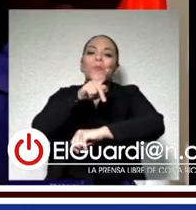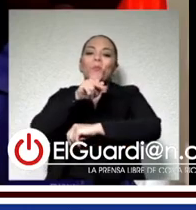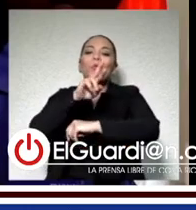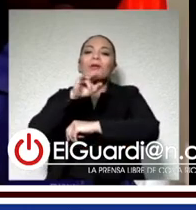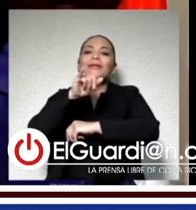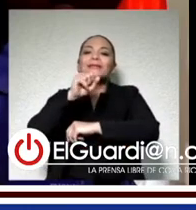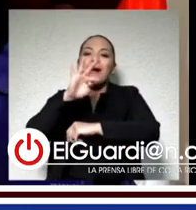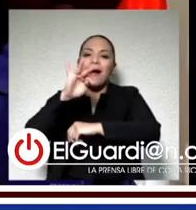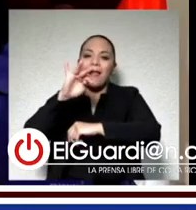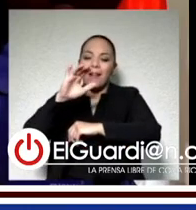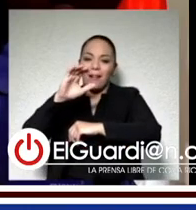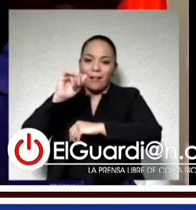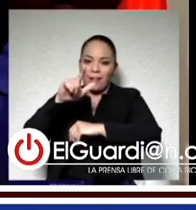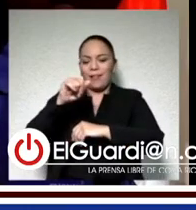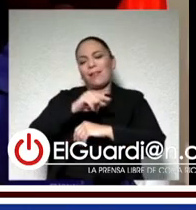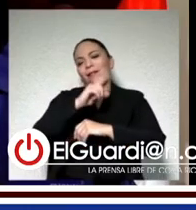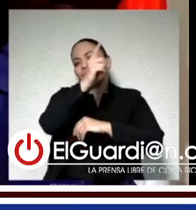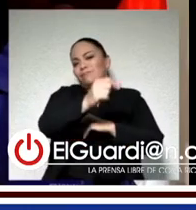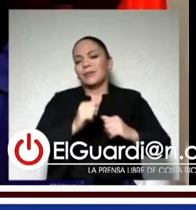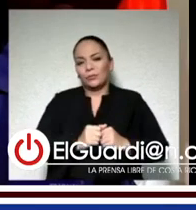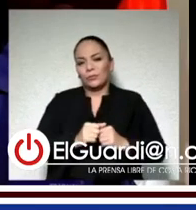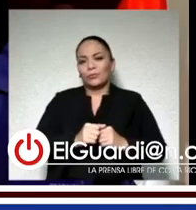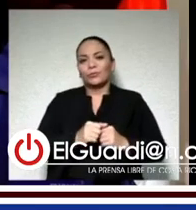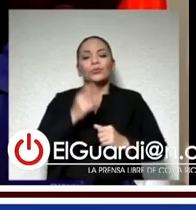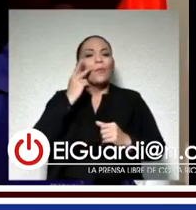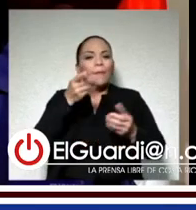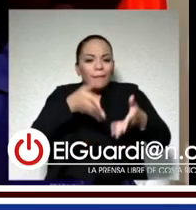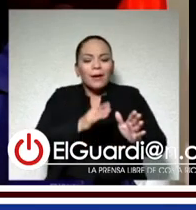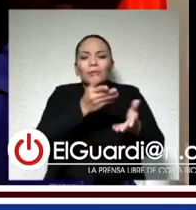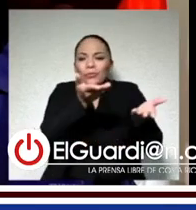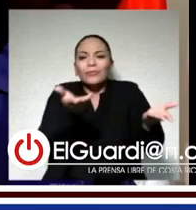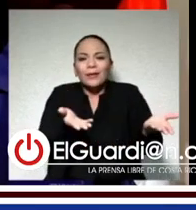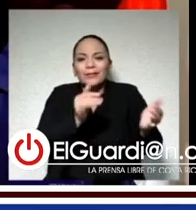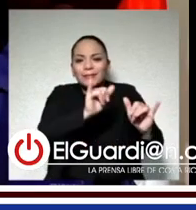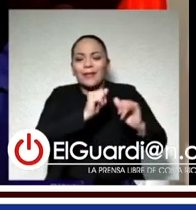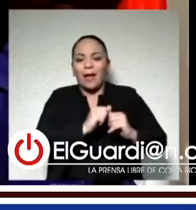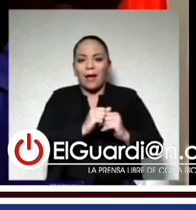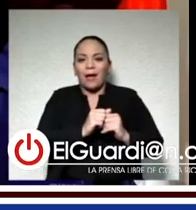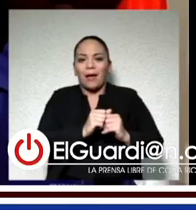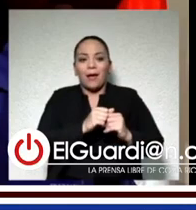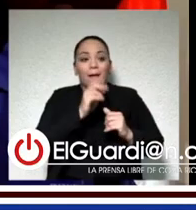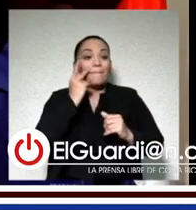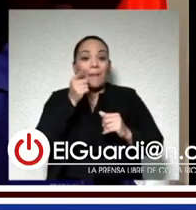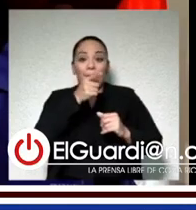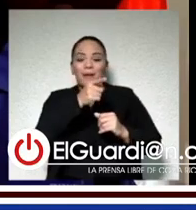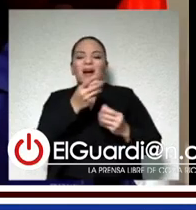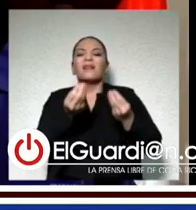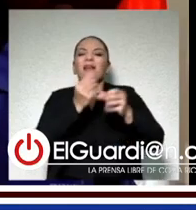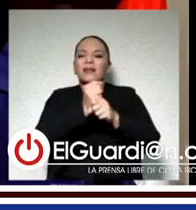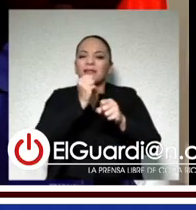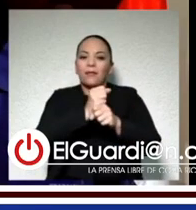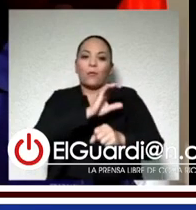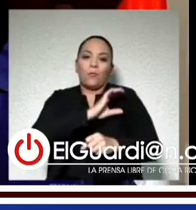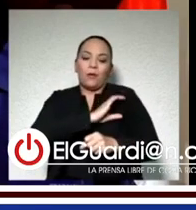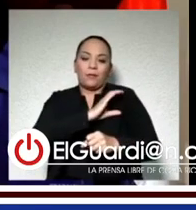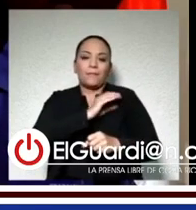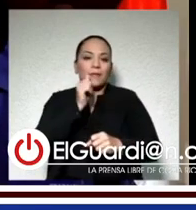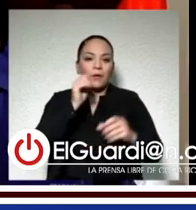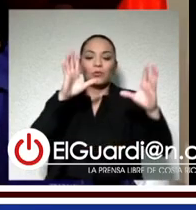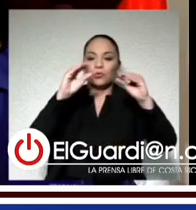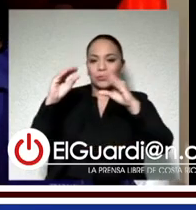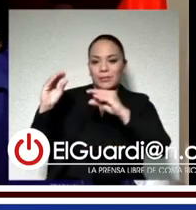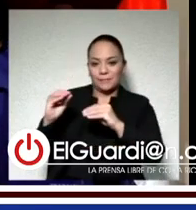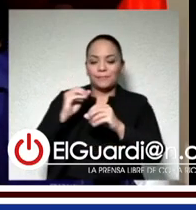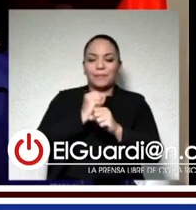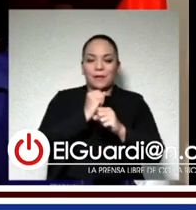hija de un señor que todavía la sobrevive. Su papá es guarda de seguridad privado de noche